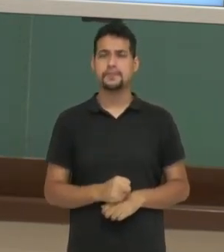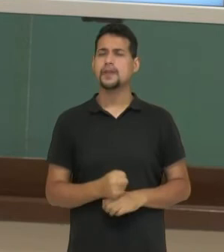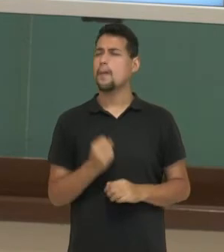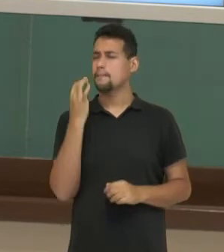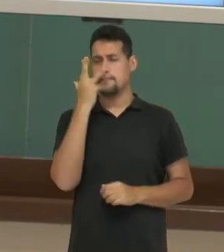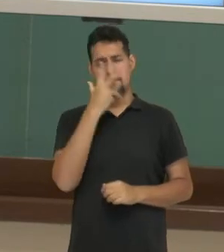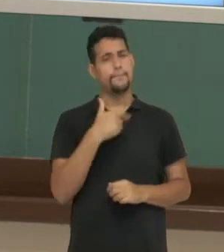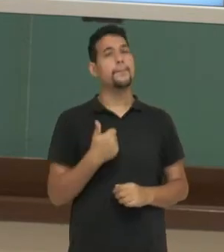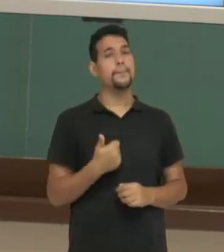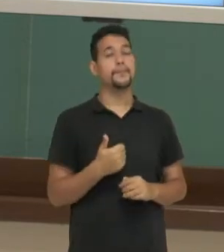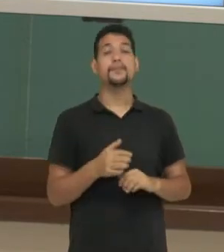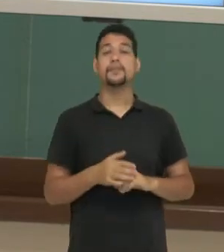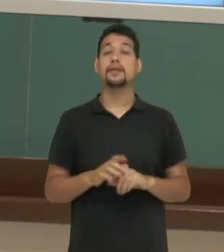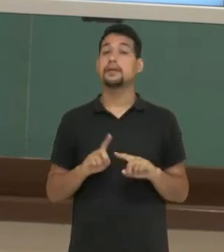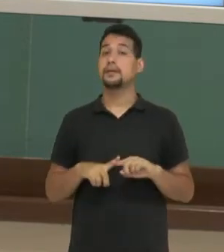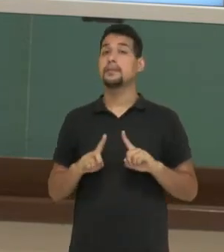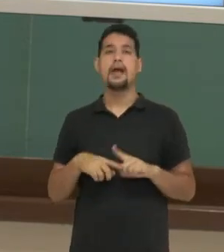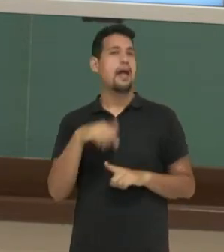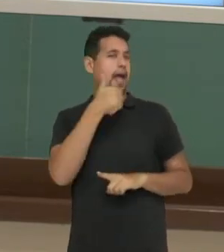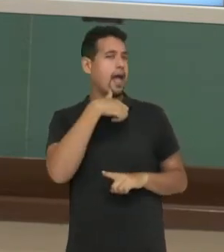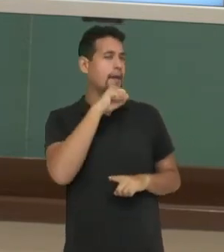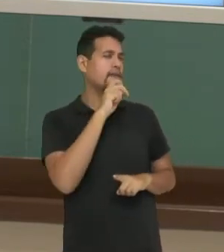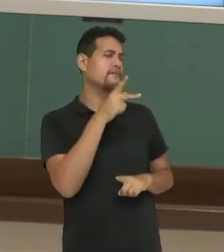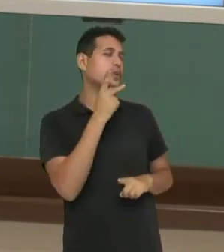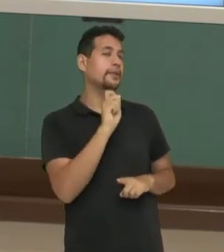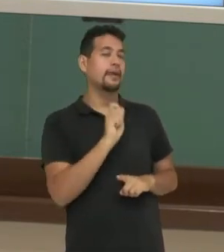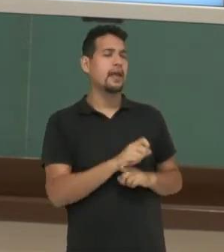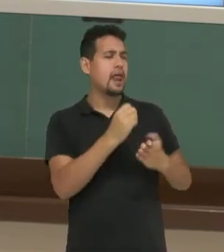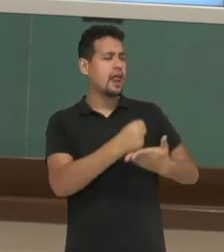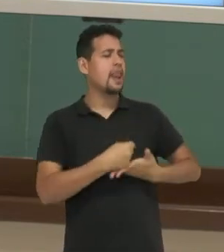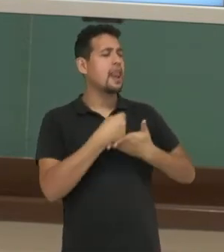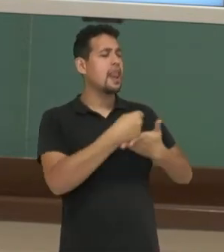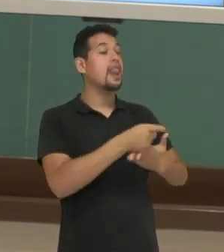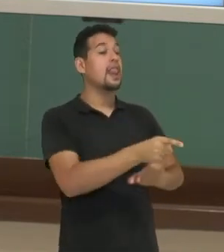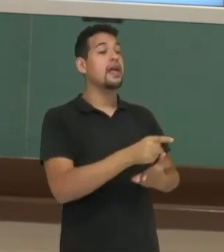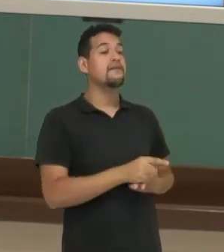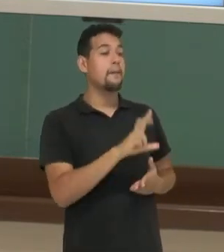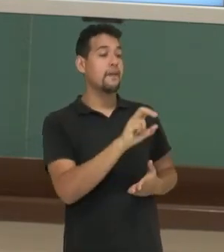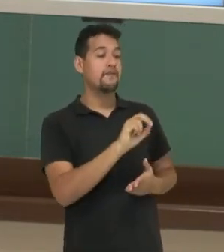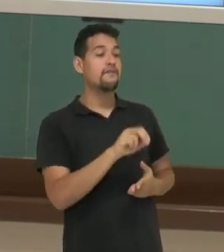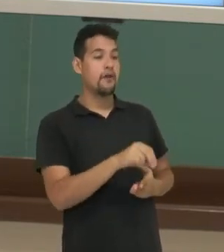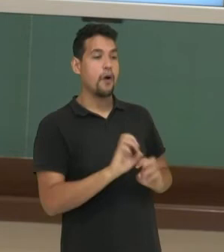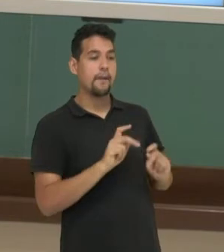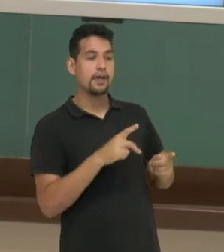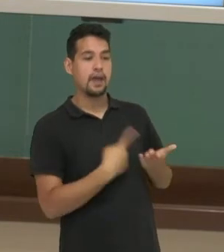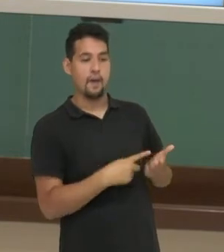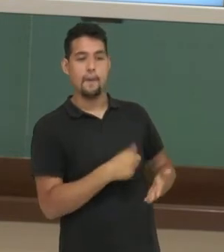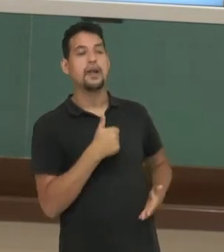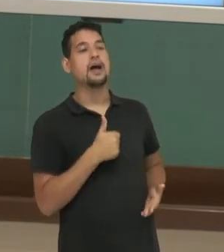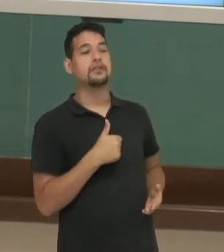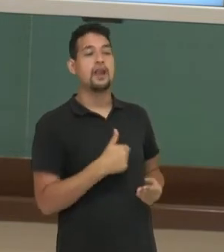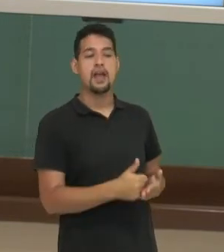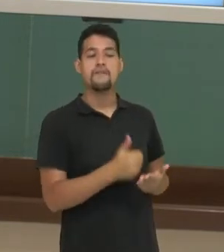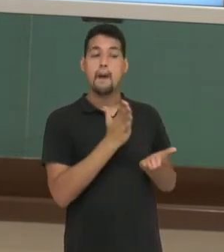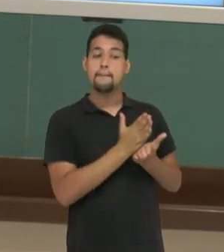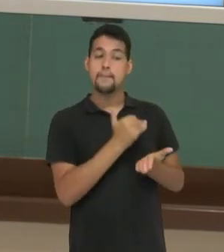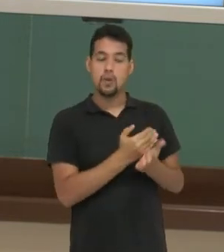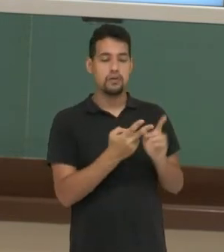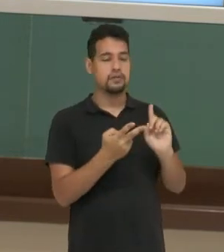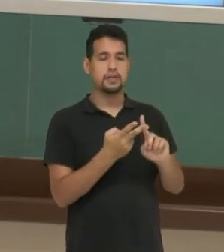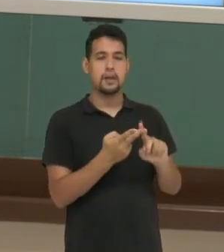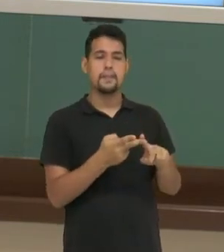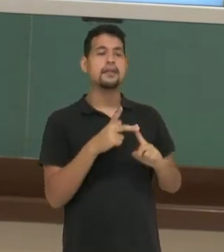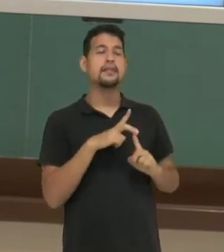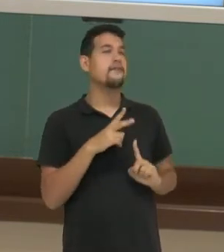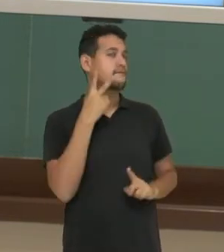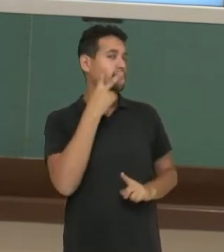bonita. E a mãe dela falou, leva isso para sua avó, pasteles, bolo e uma